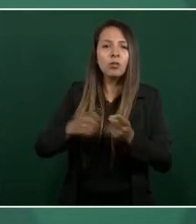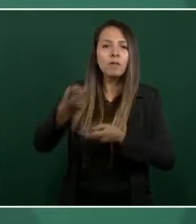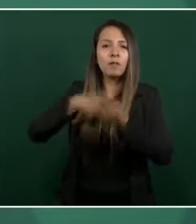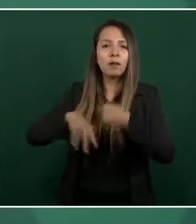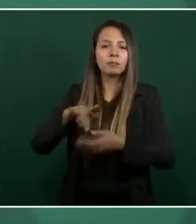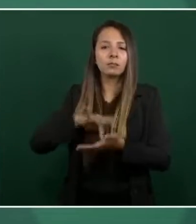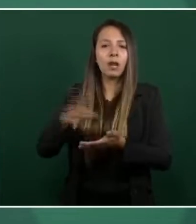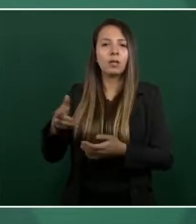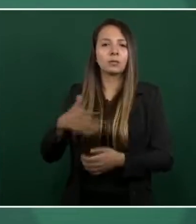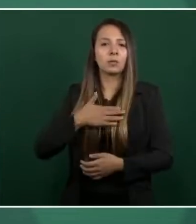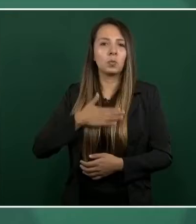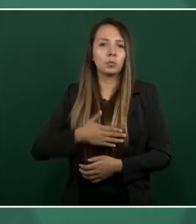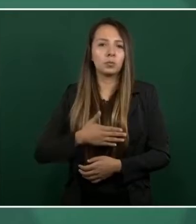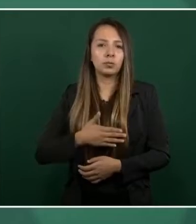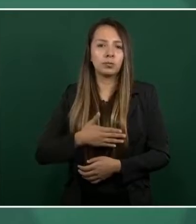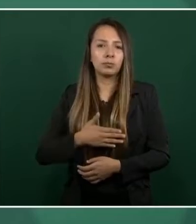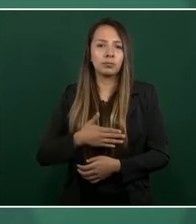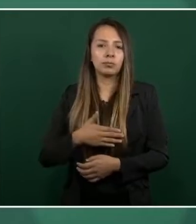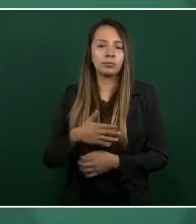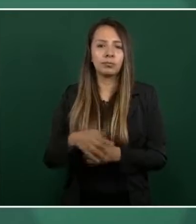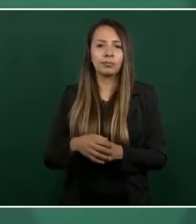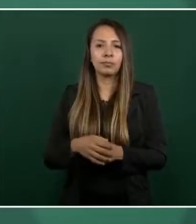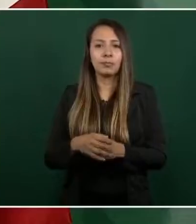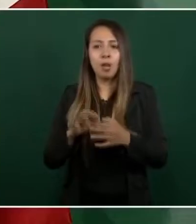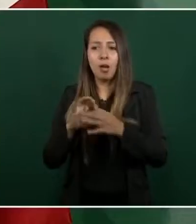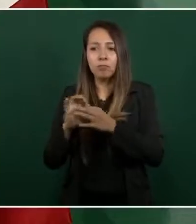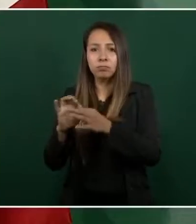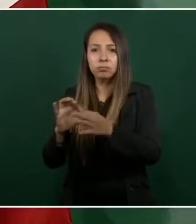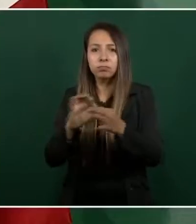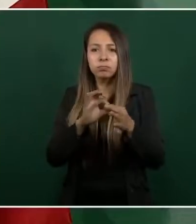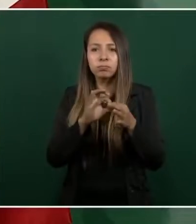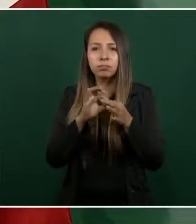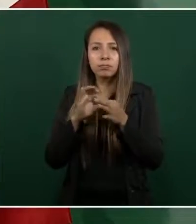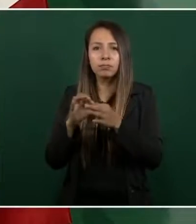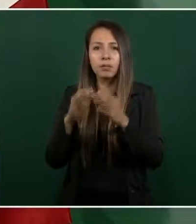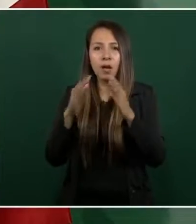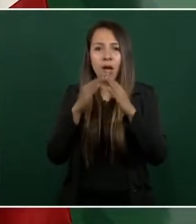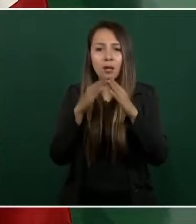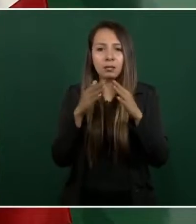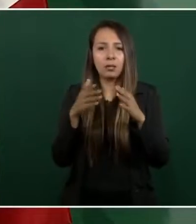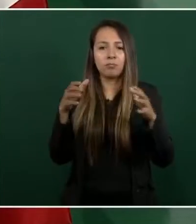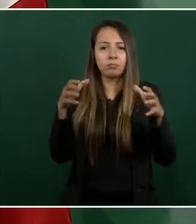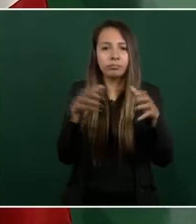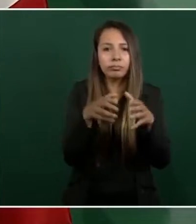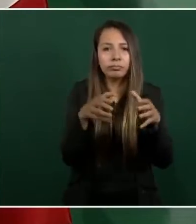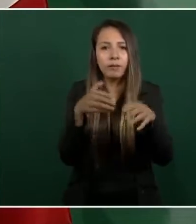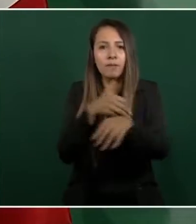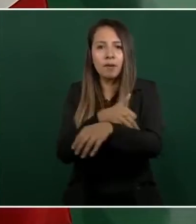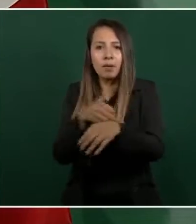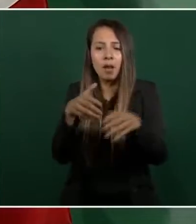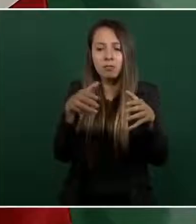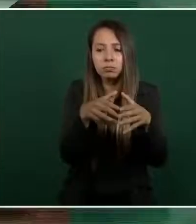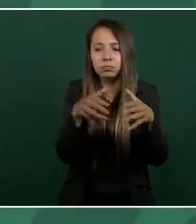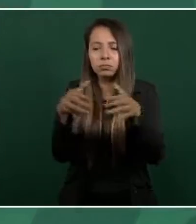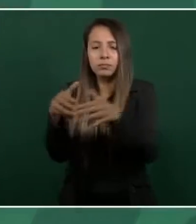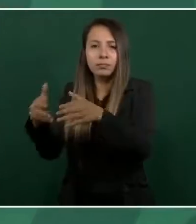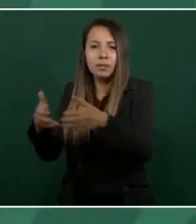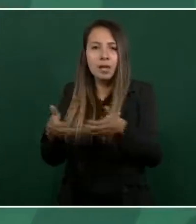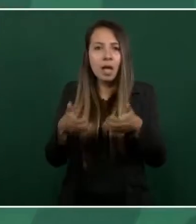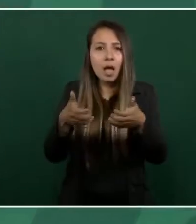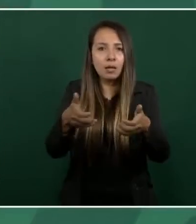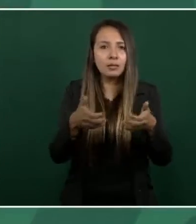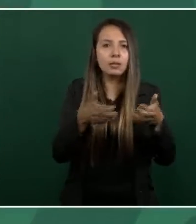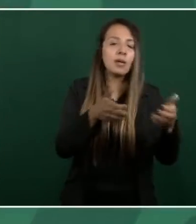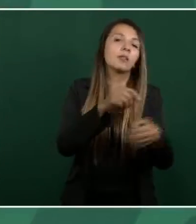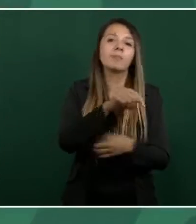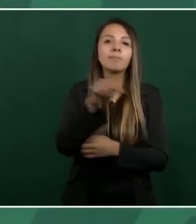La armonía empieza a construirse en cada hogar, en cada calle, en cada esquina. Esa es la vocación de los